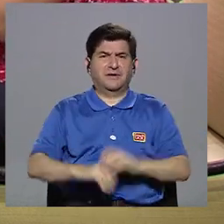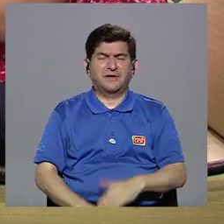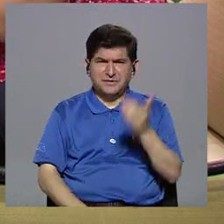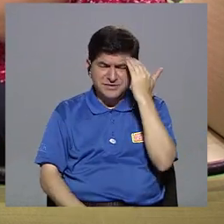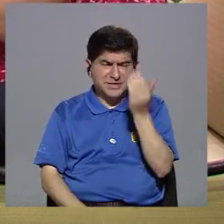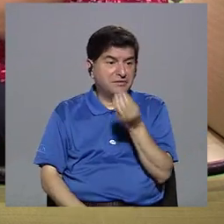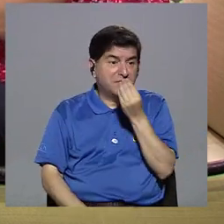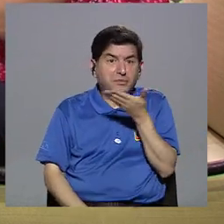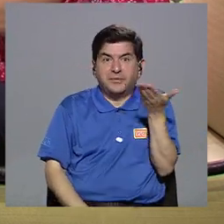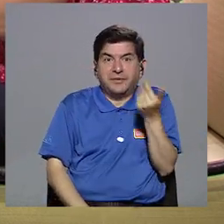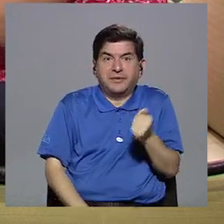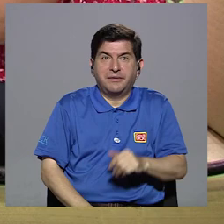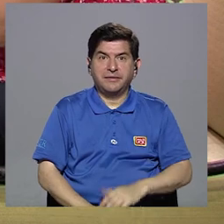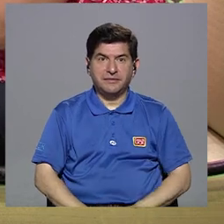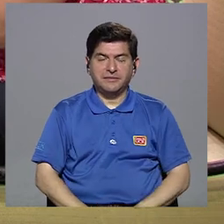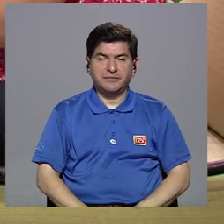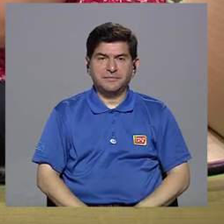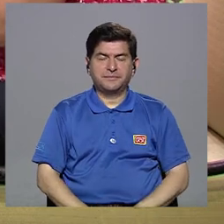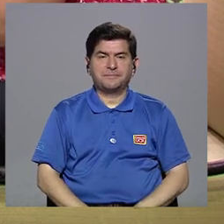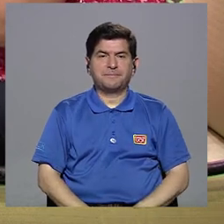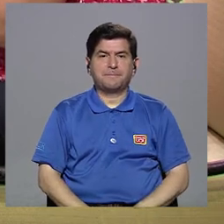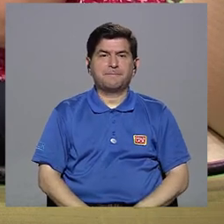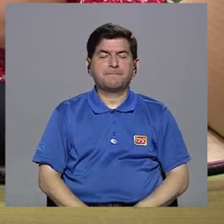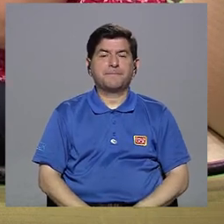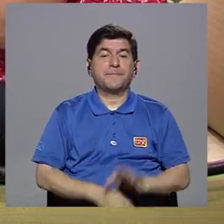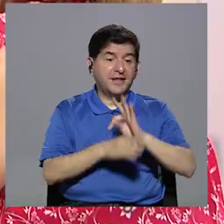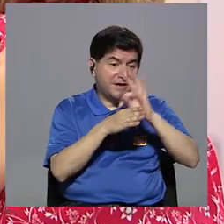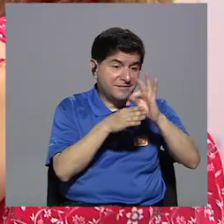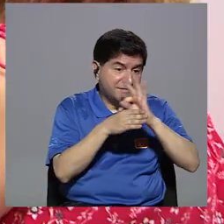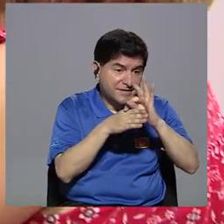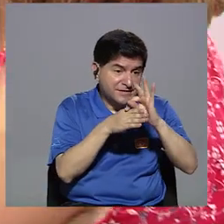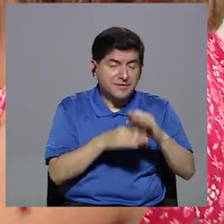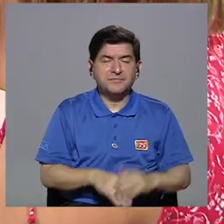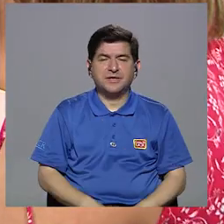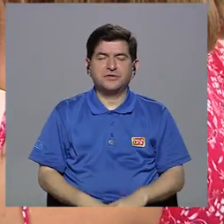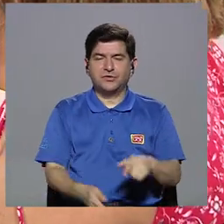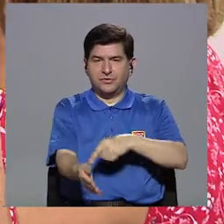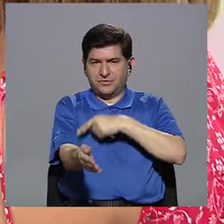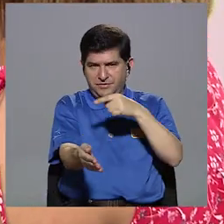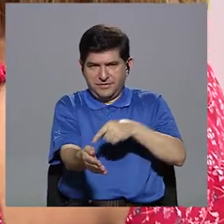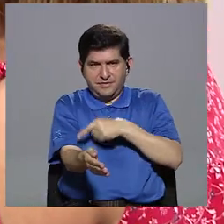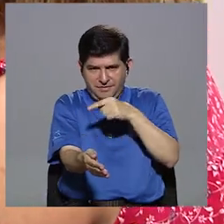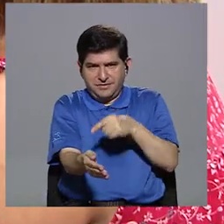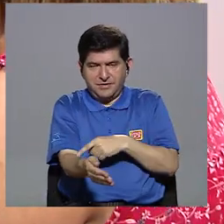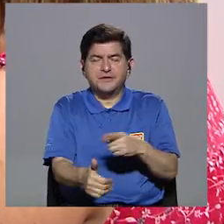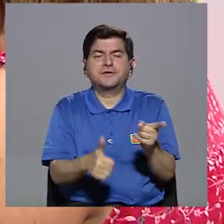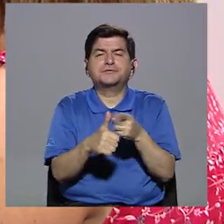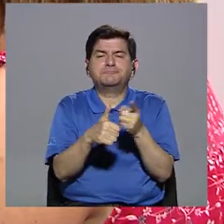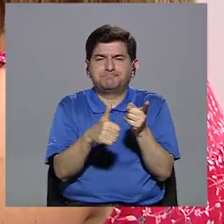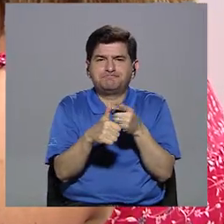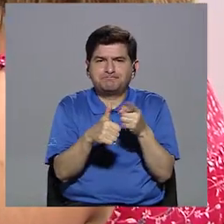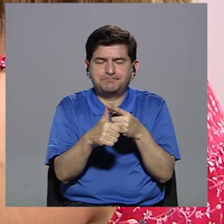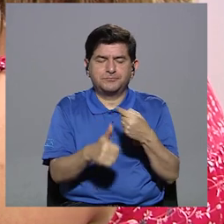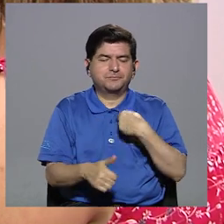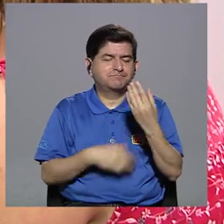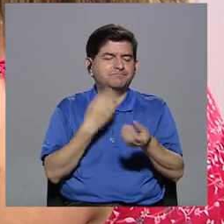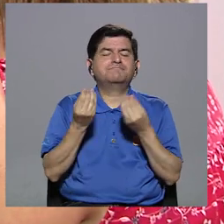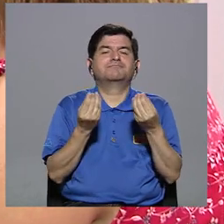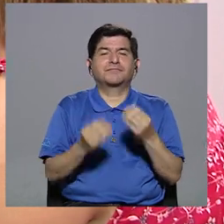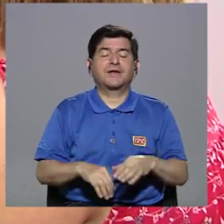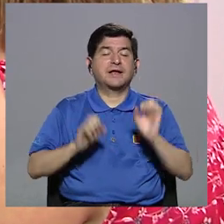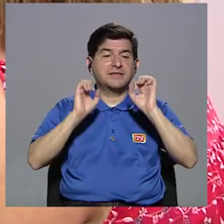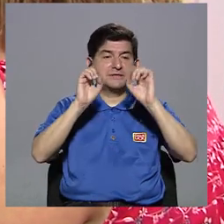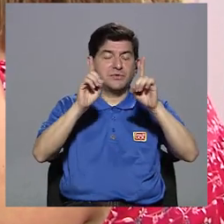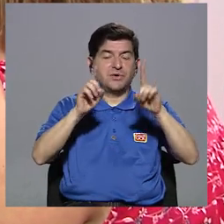que comieron en el tratamiento de la diabetes lo primero que uno